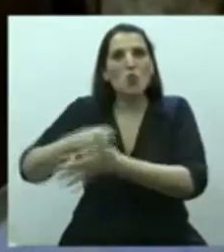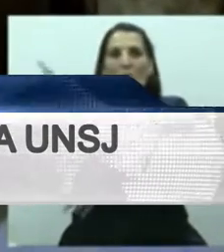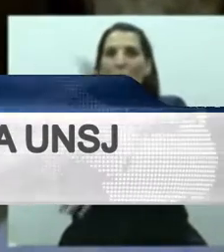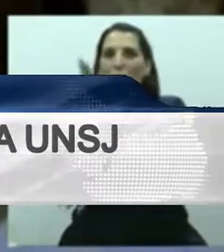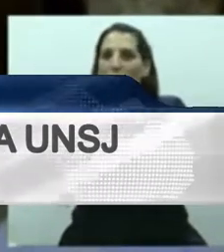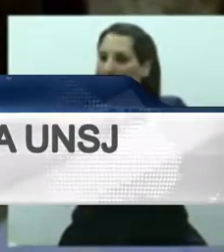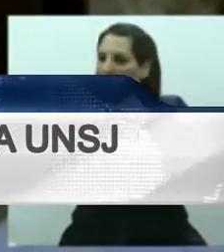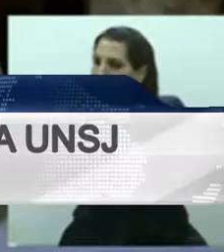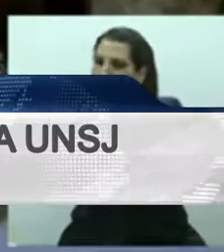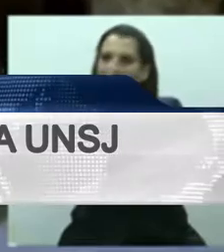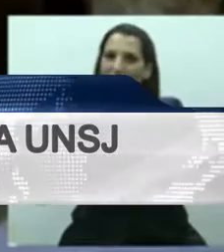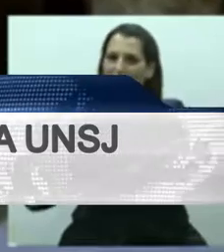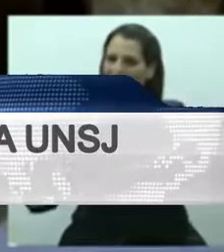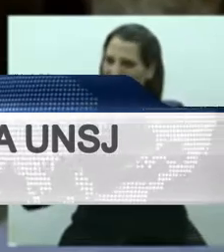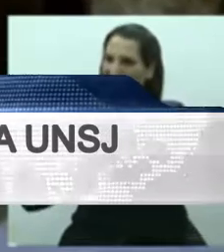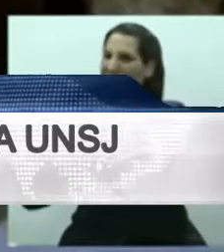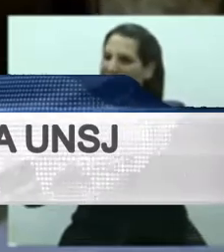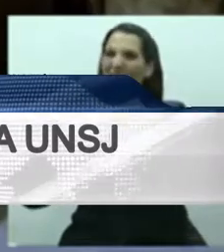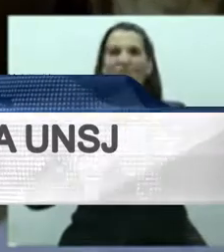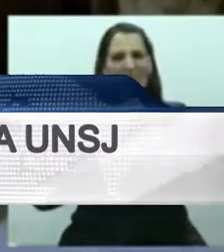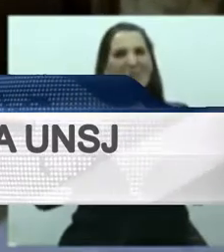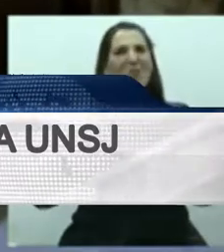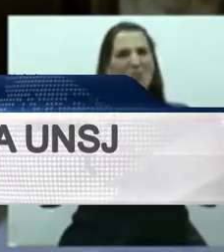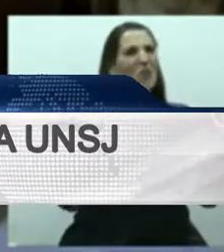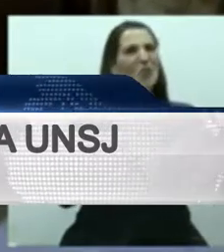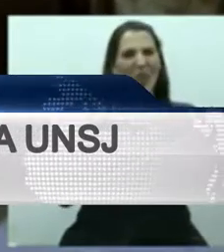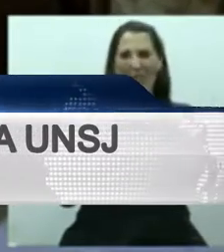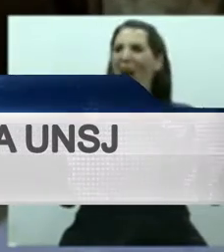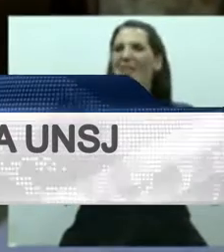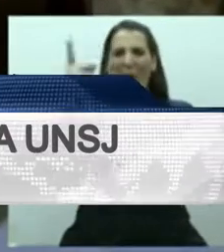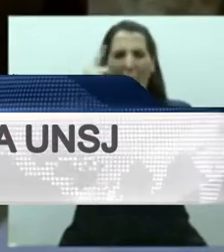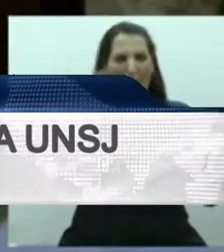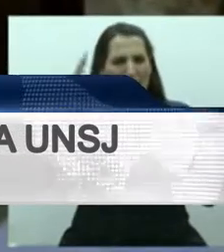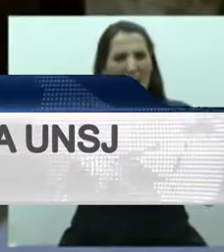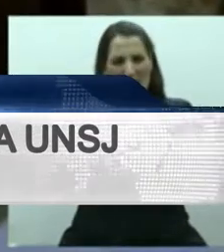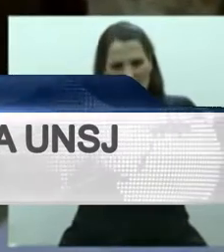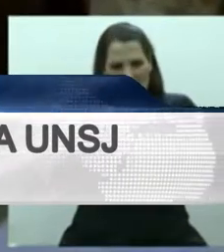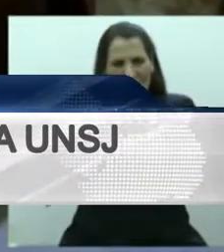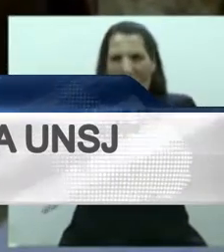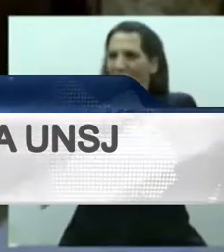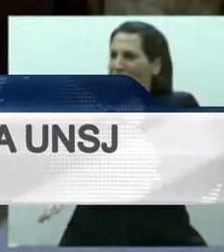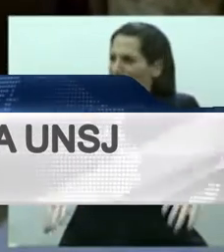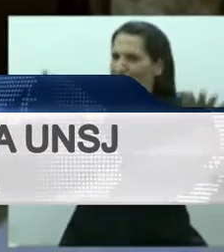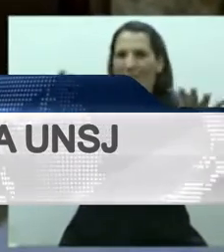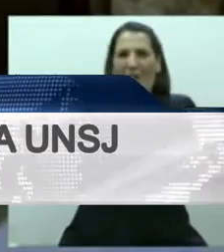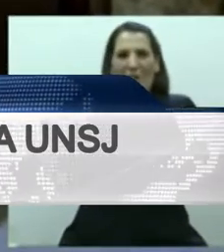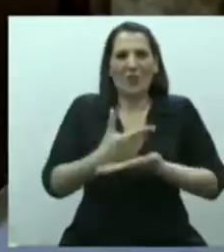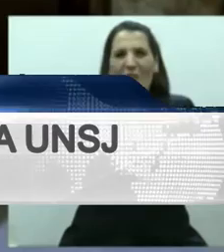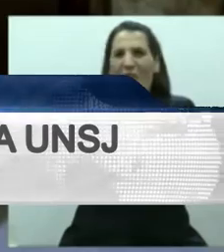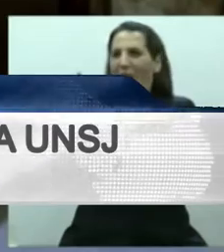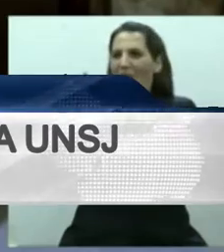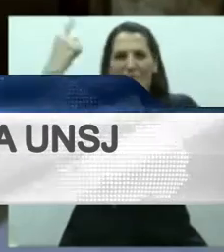del ámbito de la educación. Parece que ahora está muy de... Todo lo que no se puede arreglar en determinados ámbitos va a parar a la justicia. Sí. Yo